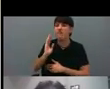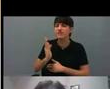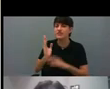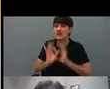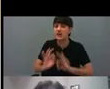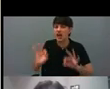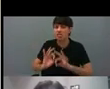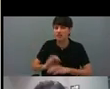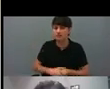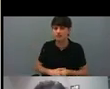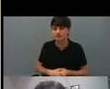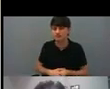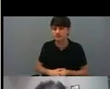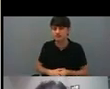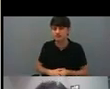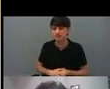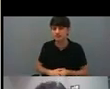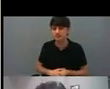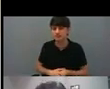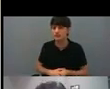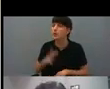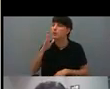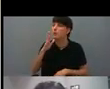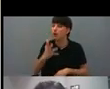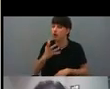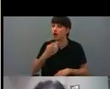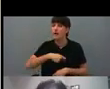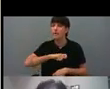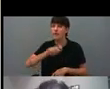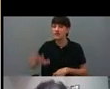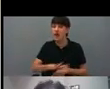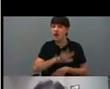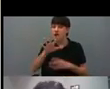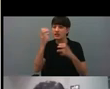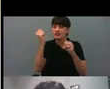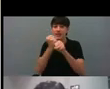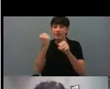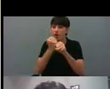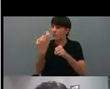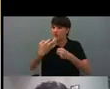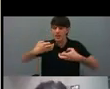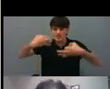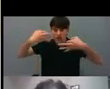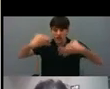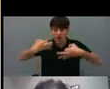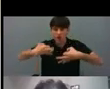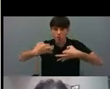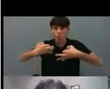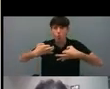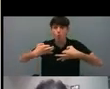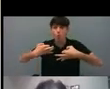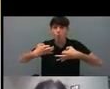la conciliación. Porque en este país el trabajo nos debe asegurar el sostenimiento del